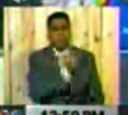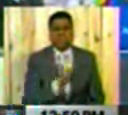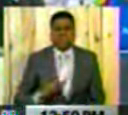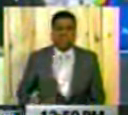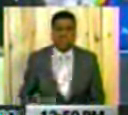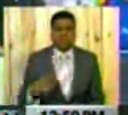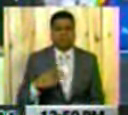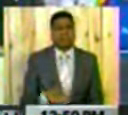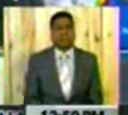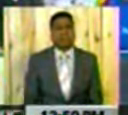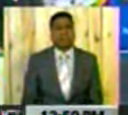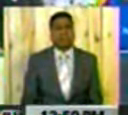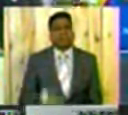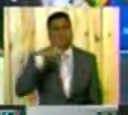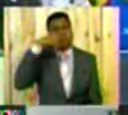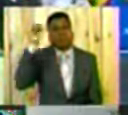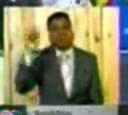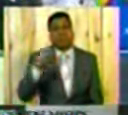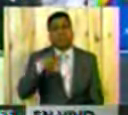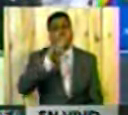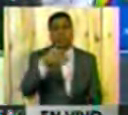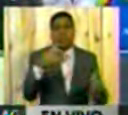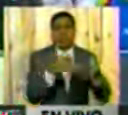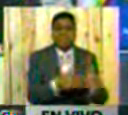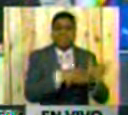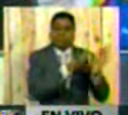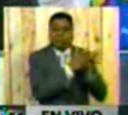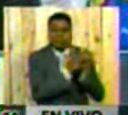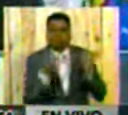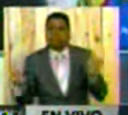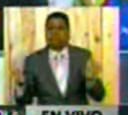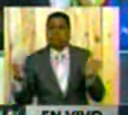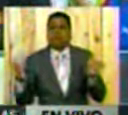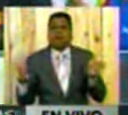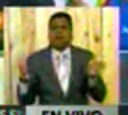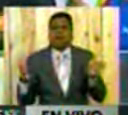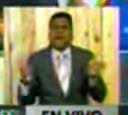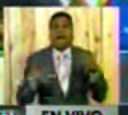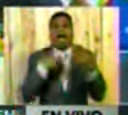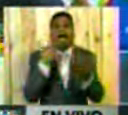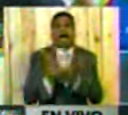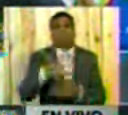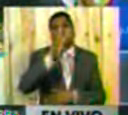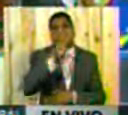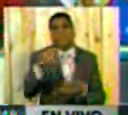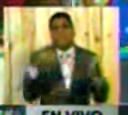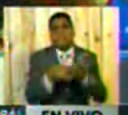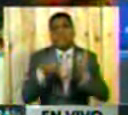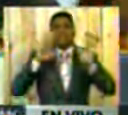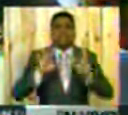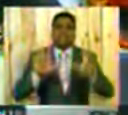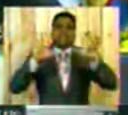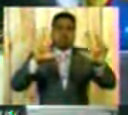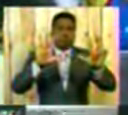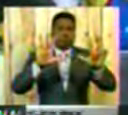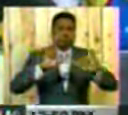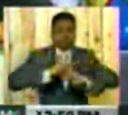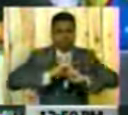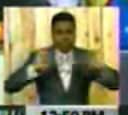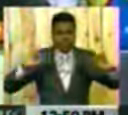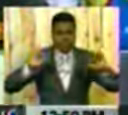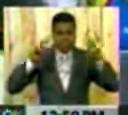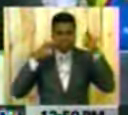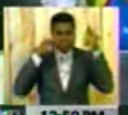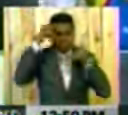República 2012, 2013, 2018, para terminar el mandato del comandante Chávez, y lo va a terminar, ten la seguridad que va a ser así. Bien,